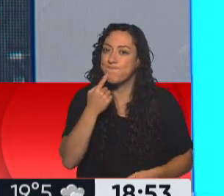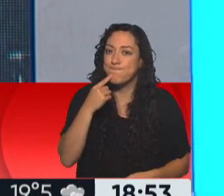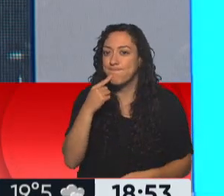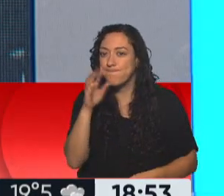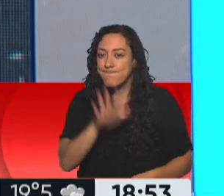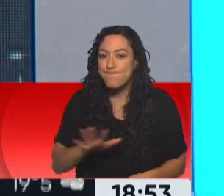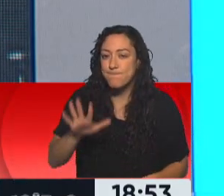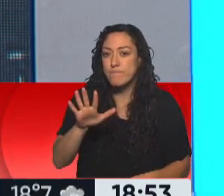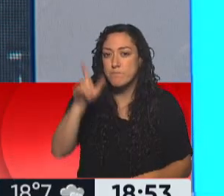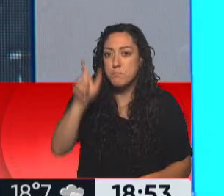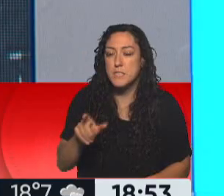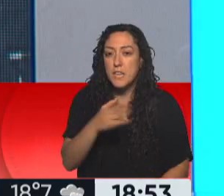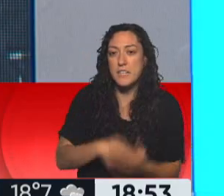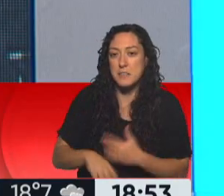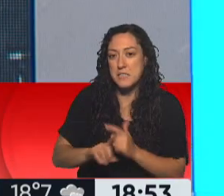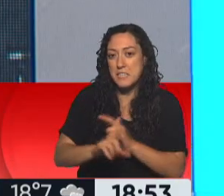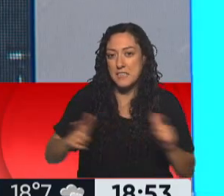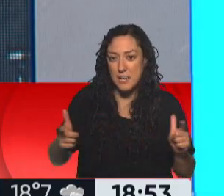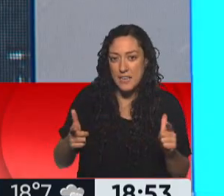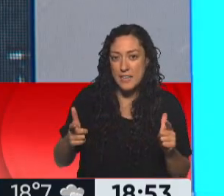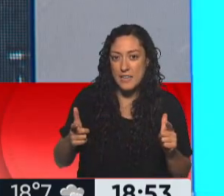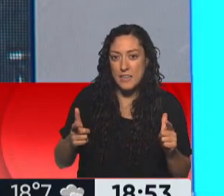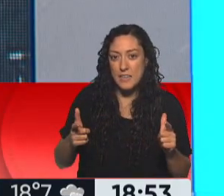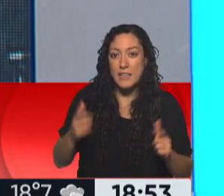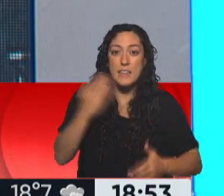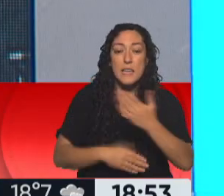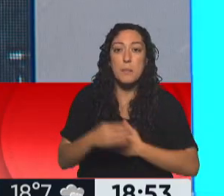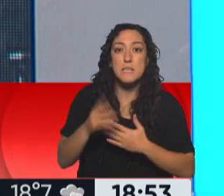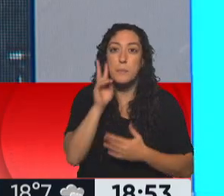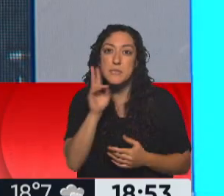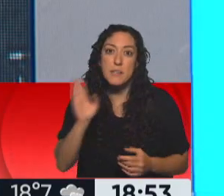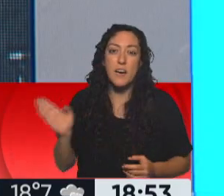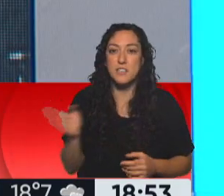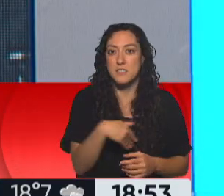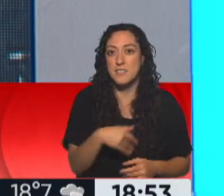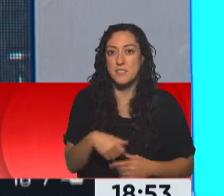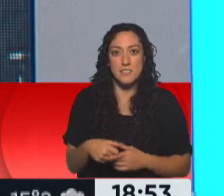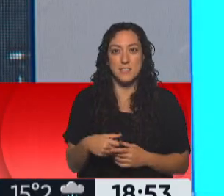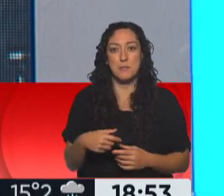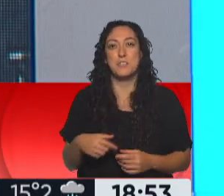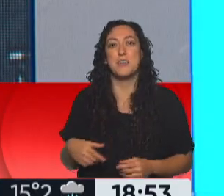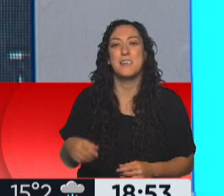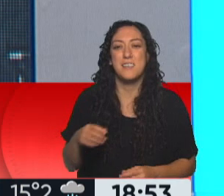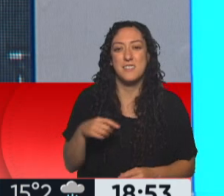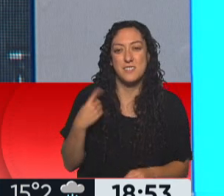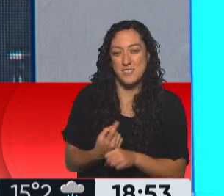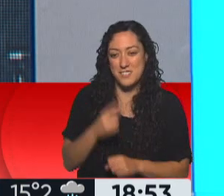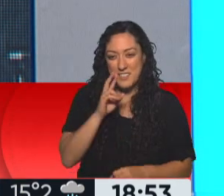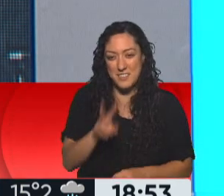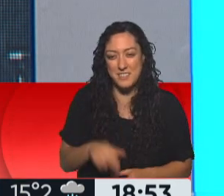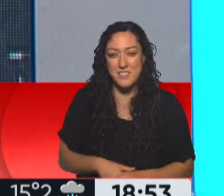de que esta persona no tiene discapacidad. No todas las discapacidades son visibles. Por supuesto. Las señales de